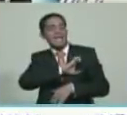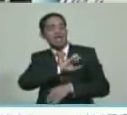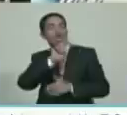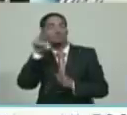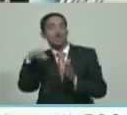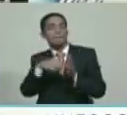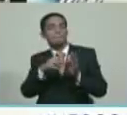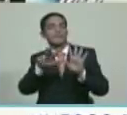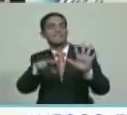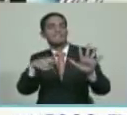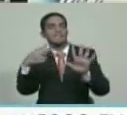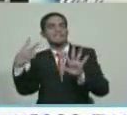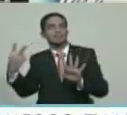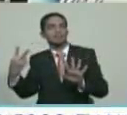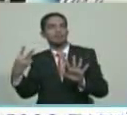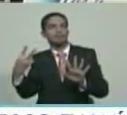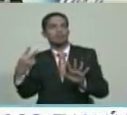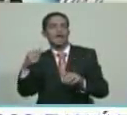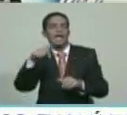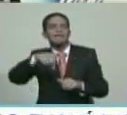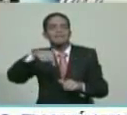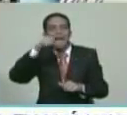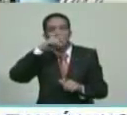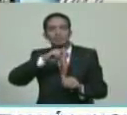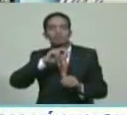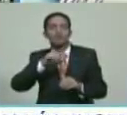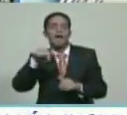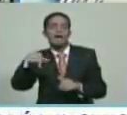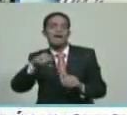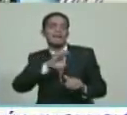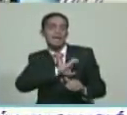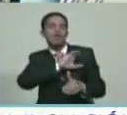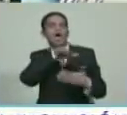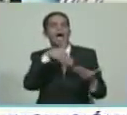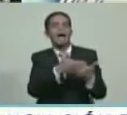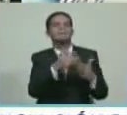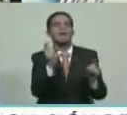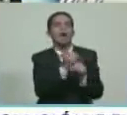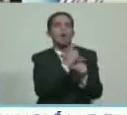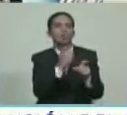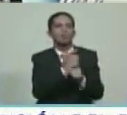2018. Solamente estoy hablando de este año. Hemos ingresado